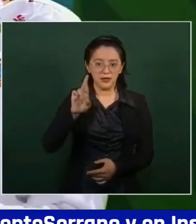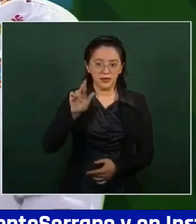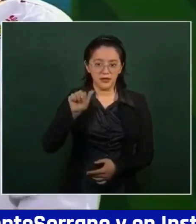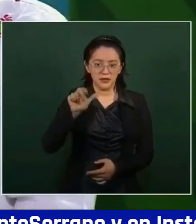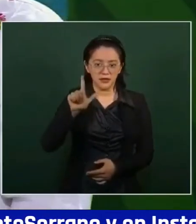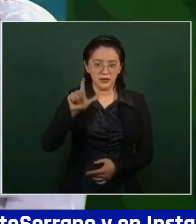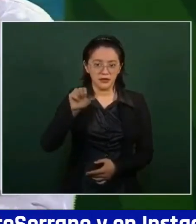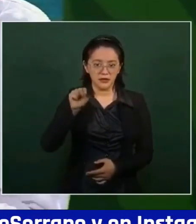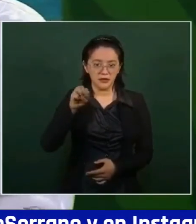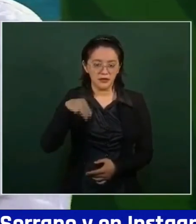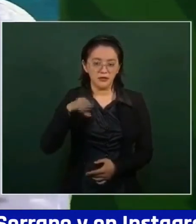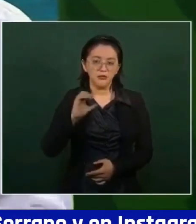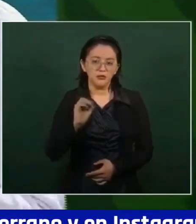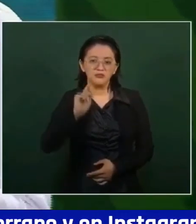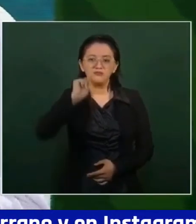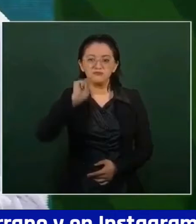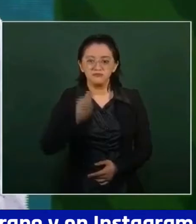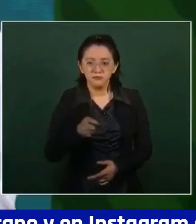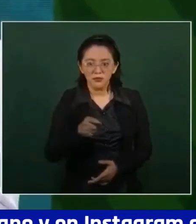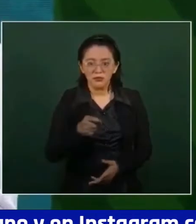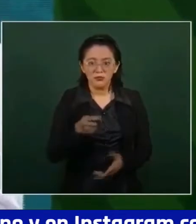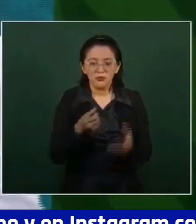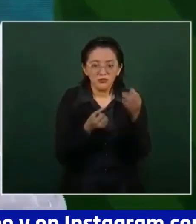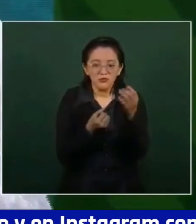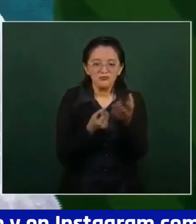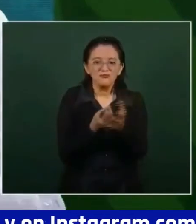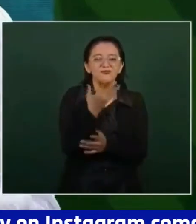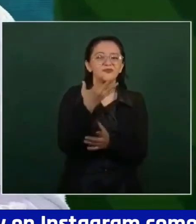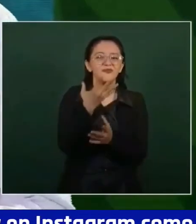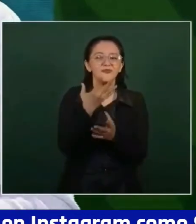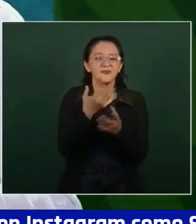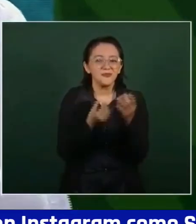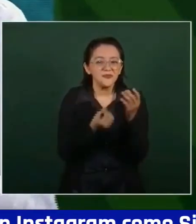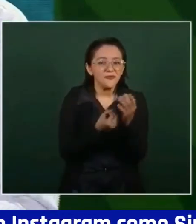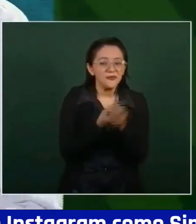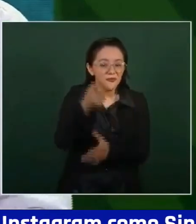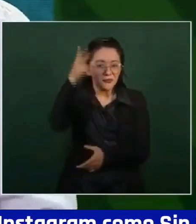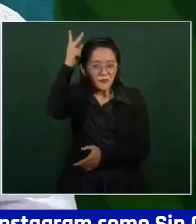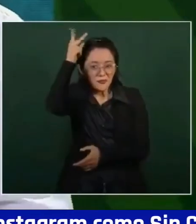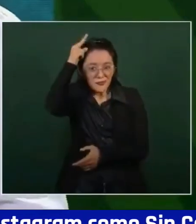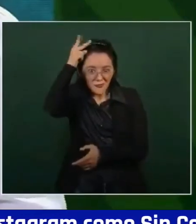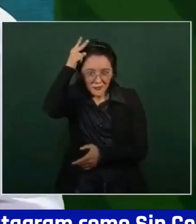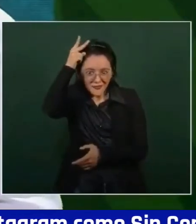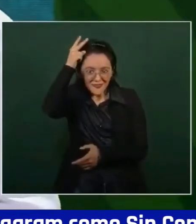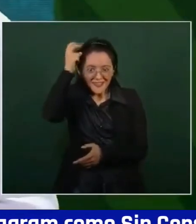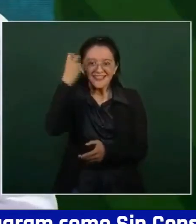que es en esencia neoporfirismo, porque fue la misma política que se aplicó